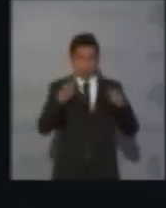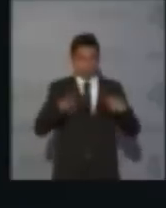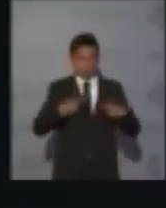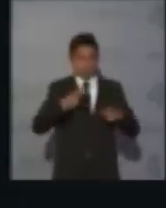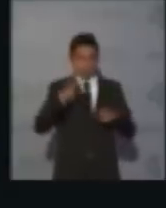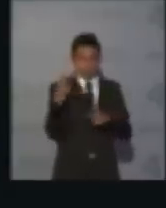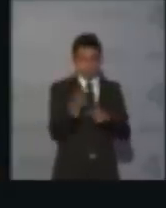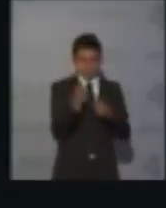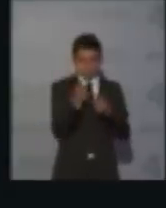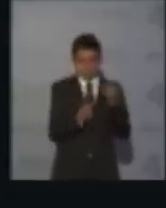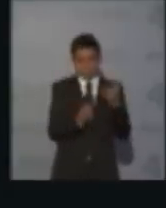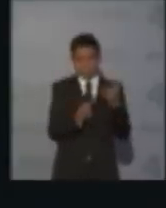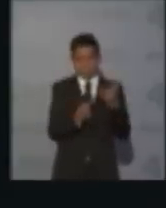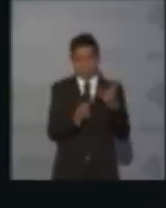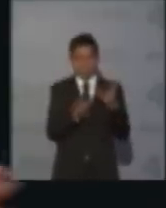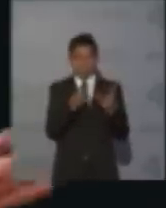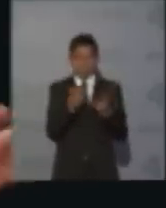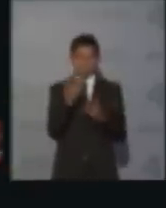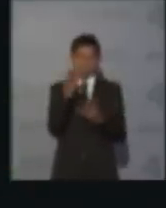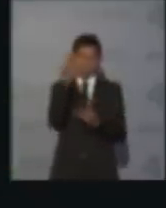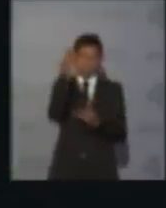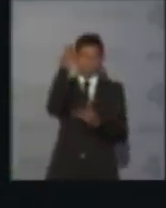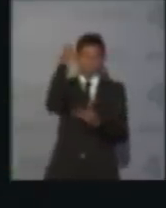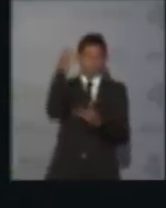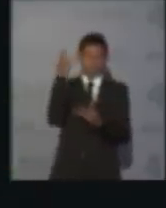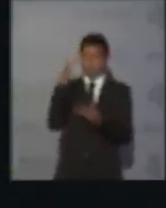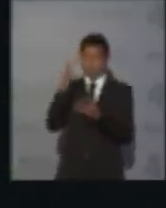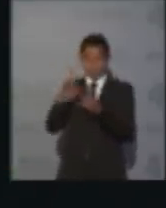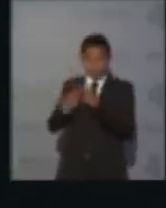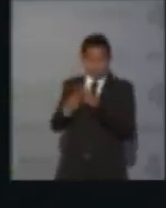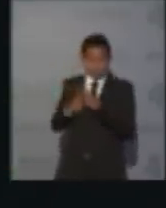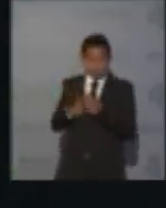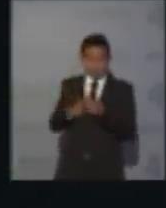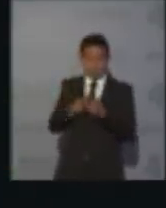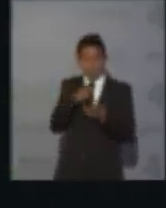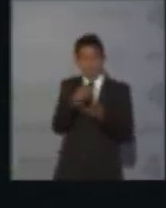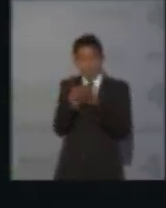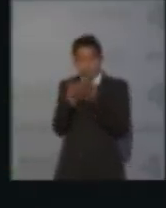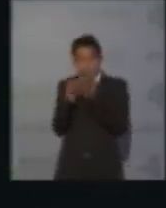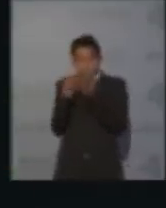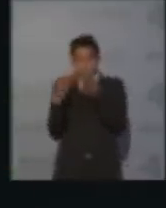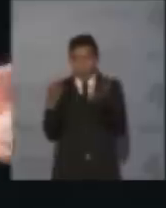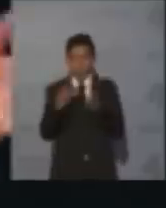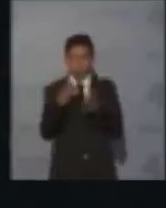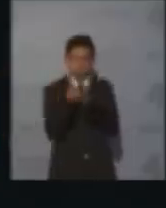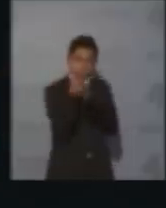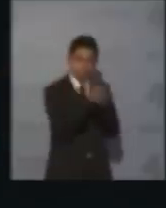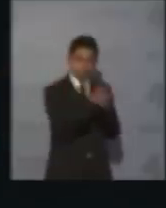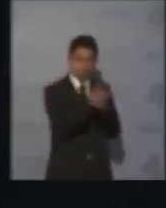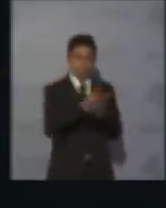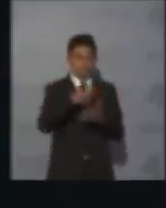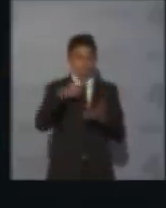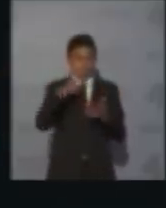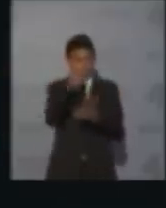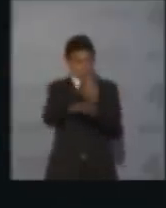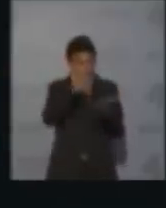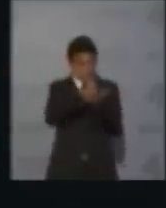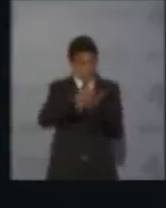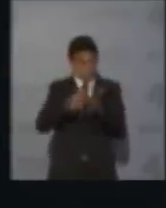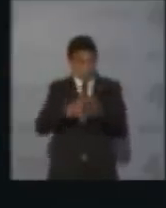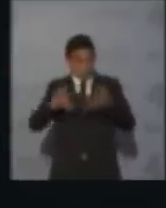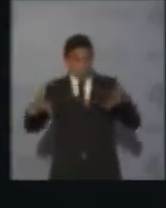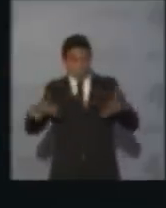a algún médico, a alguna enfermera. Entonces, ¿qué estamos haciendo ahora? Vamos a tener, sí, para que darles más confianza,